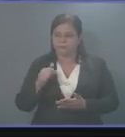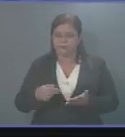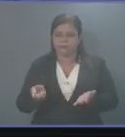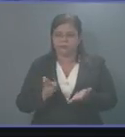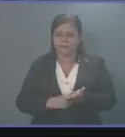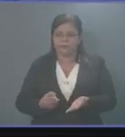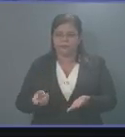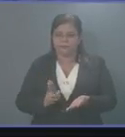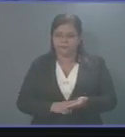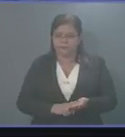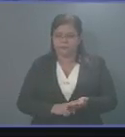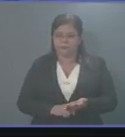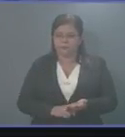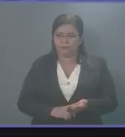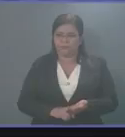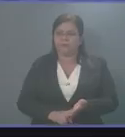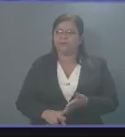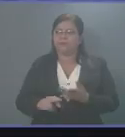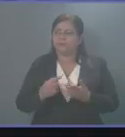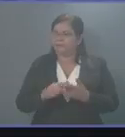contratos,